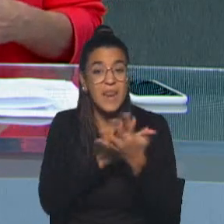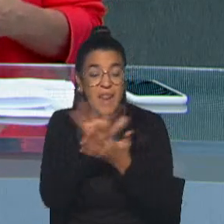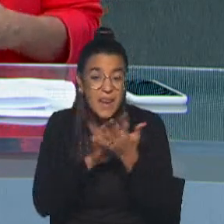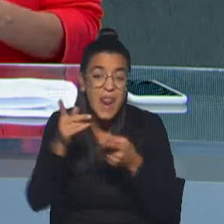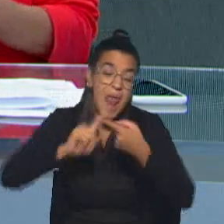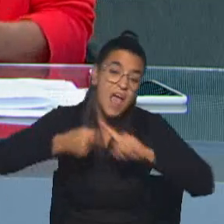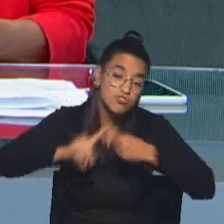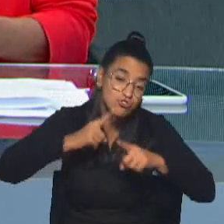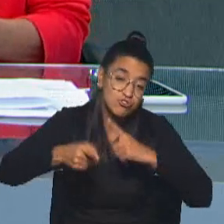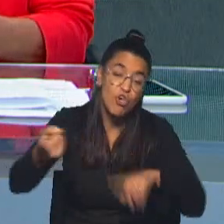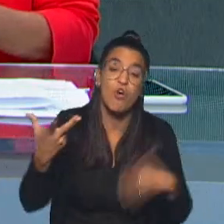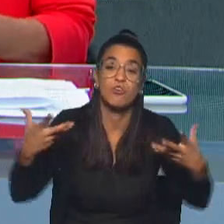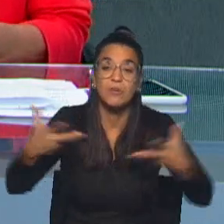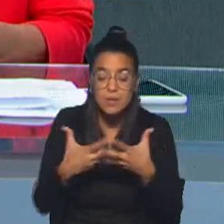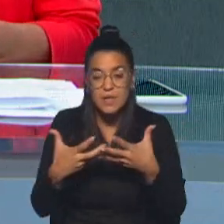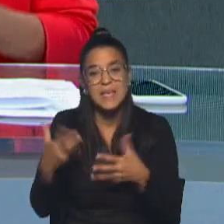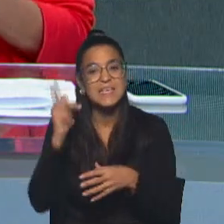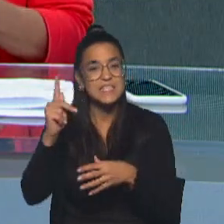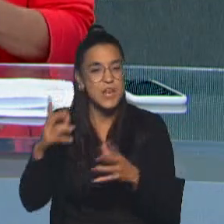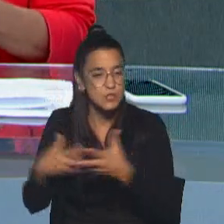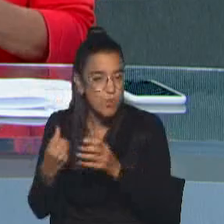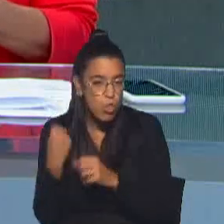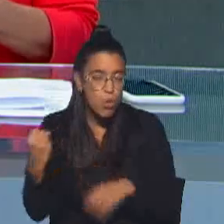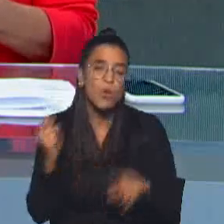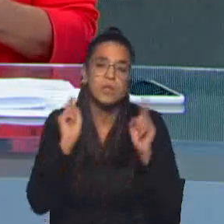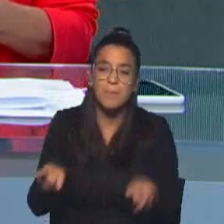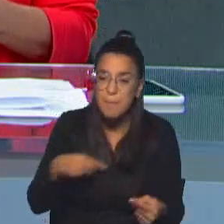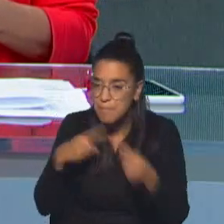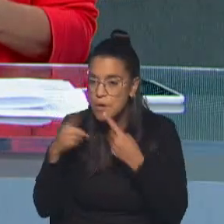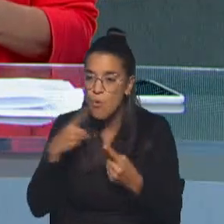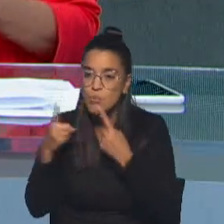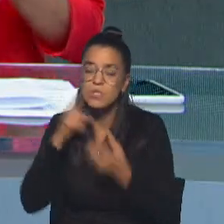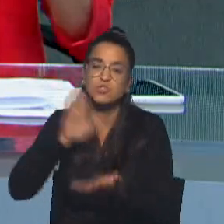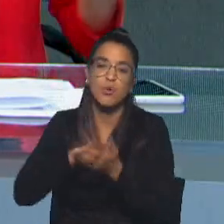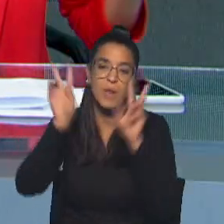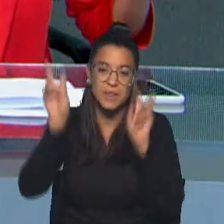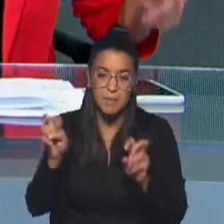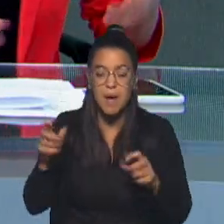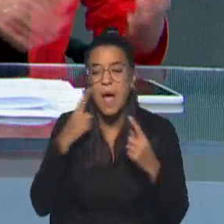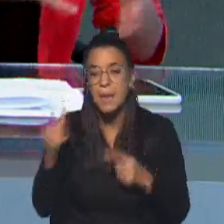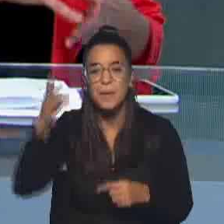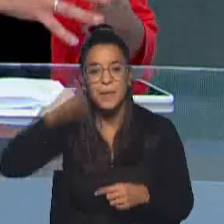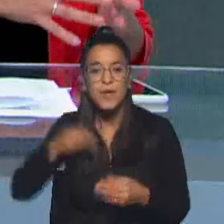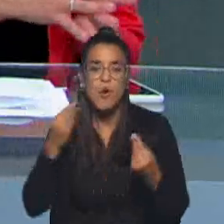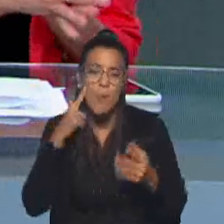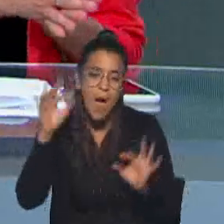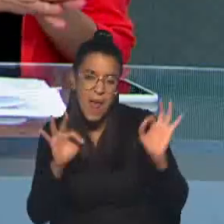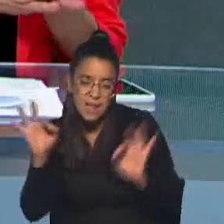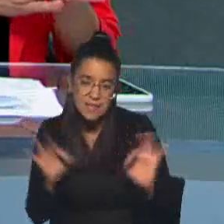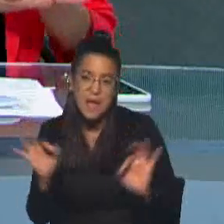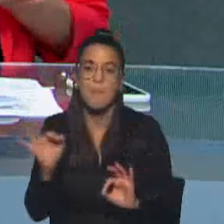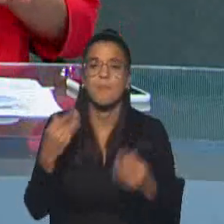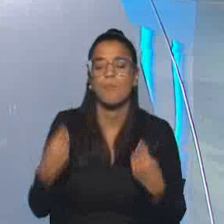propio oficialismo con el sector del kirchnerismo más duro. Y también hubo consultas sobre el tema y a ver, Vero, ¿cómo analizamos lo que dijo